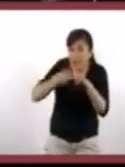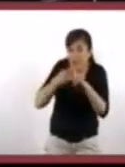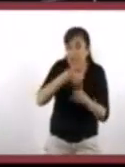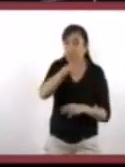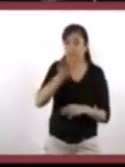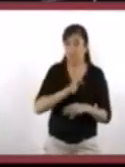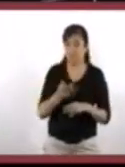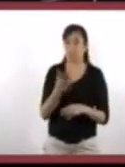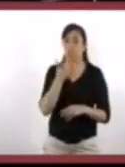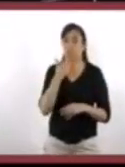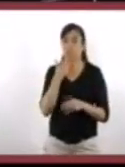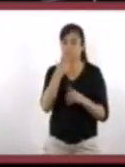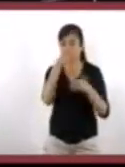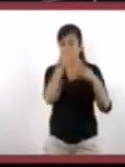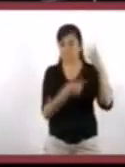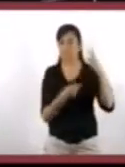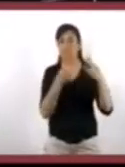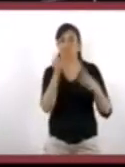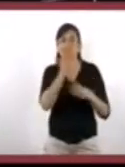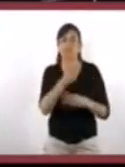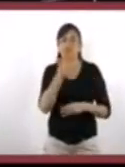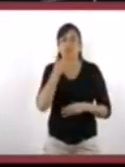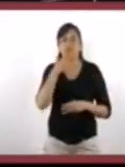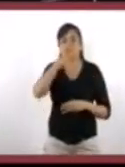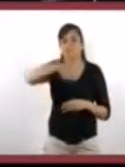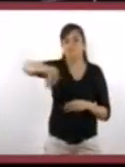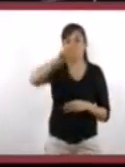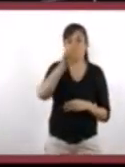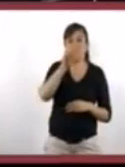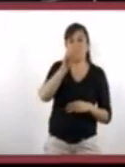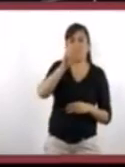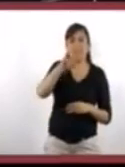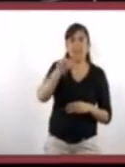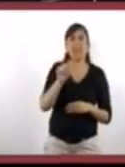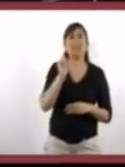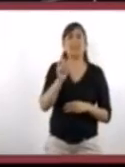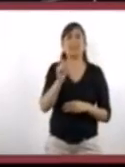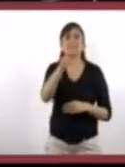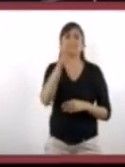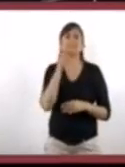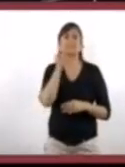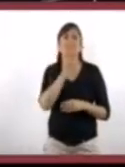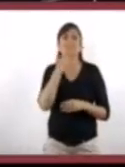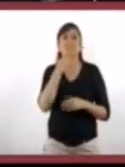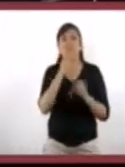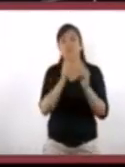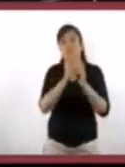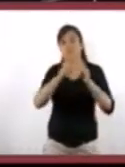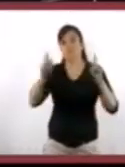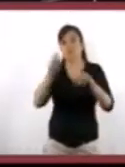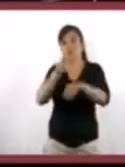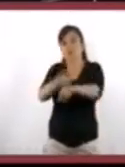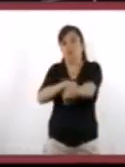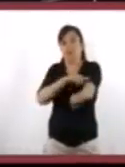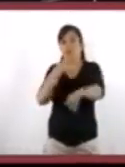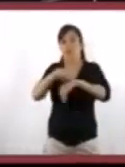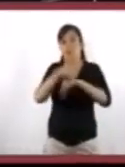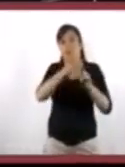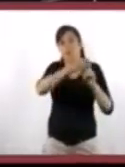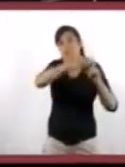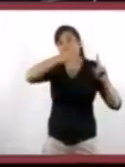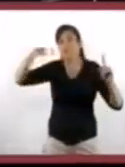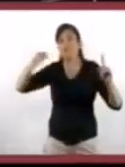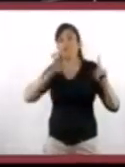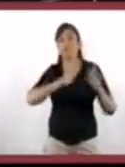son útiles para distintas cosas. Esta se usa muy frecuentemente. La mediana se usa cuando tienes un valor muy extremo que pudiera sesgar la media